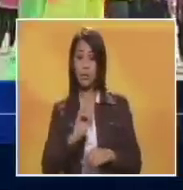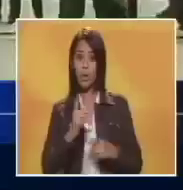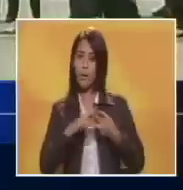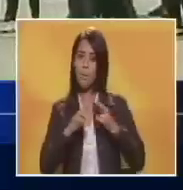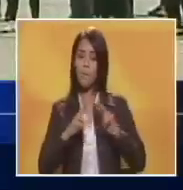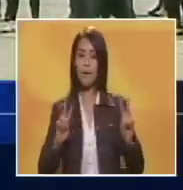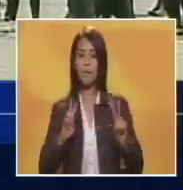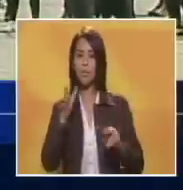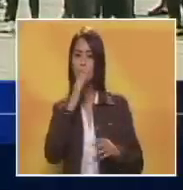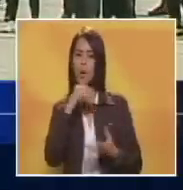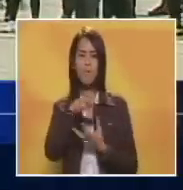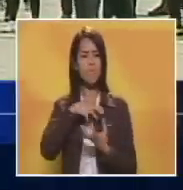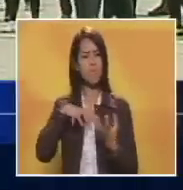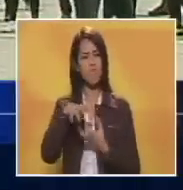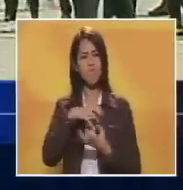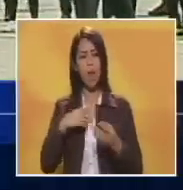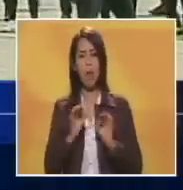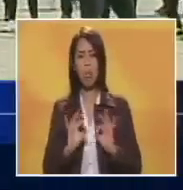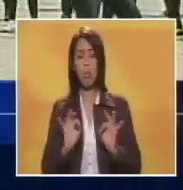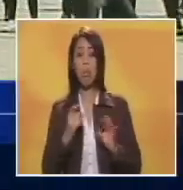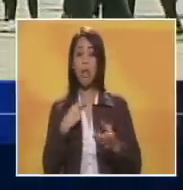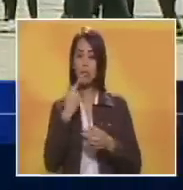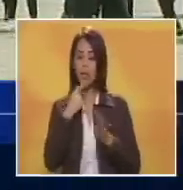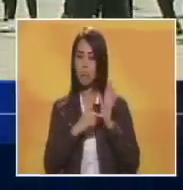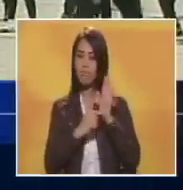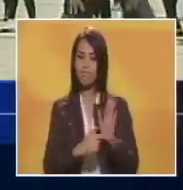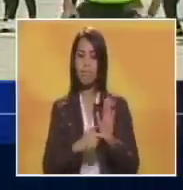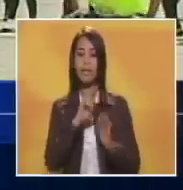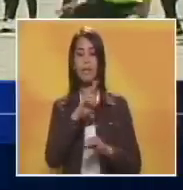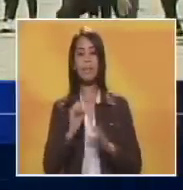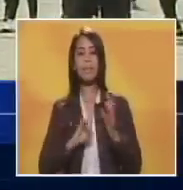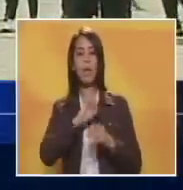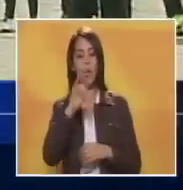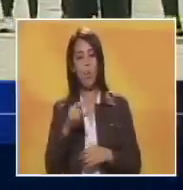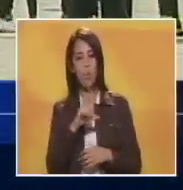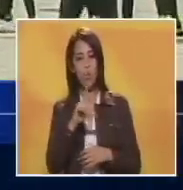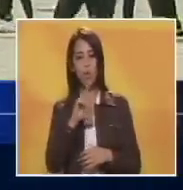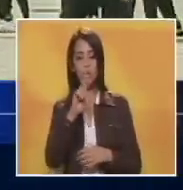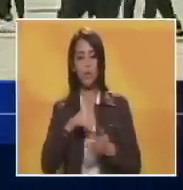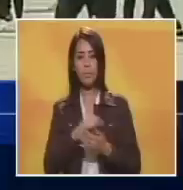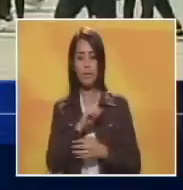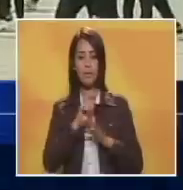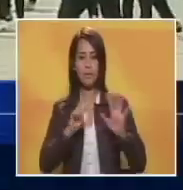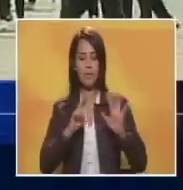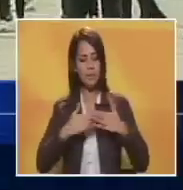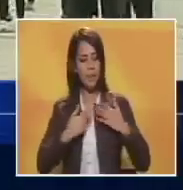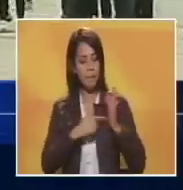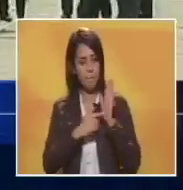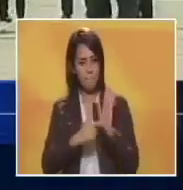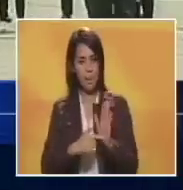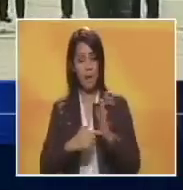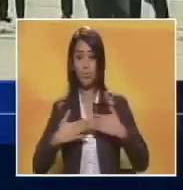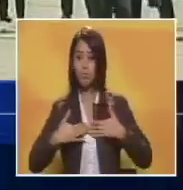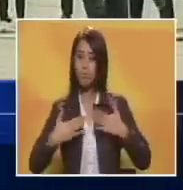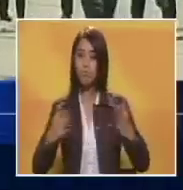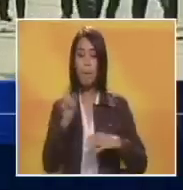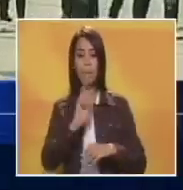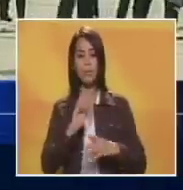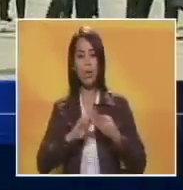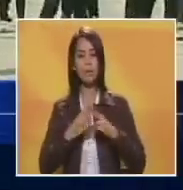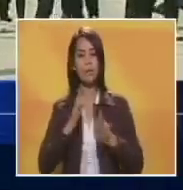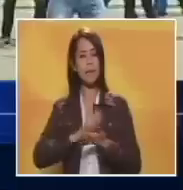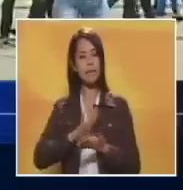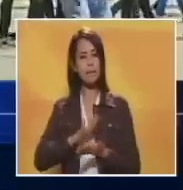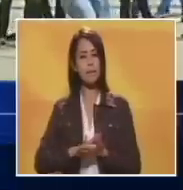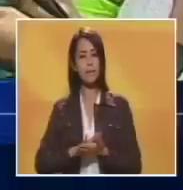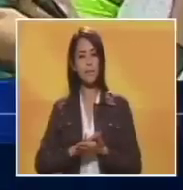paz, no hay guerra civil, gracias a esa elección del 30 de julio del 17 que permitió que Venezuela retornara a la tranquilidad,